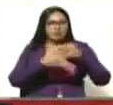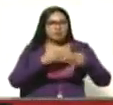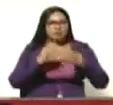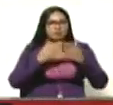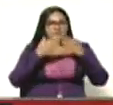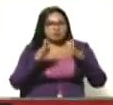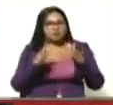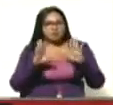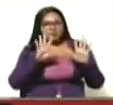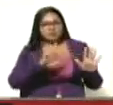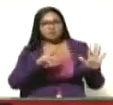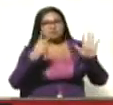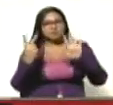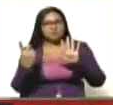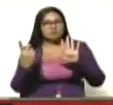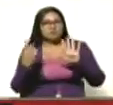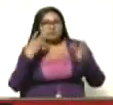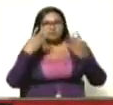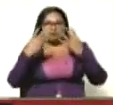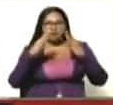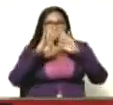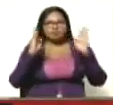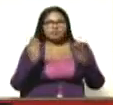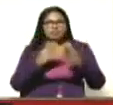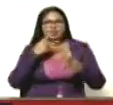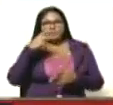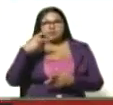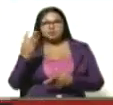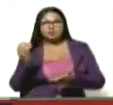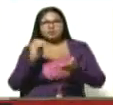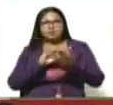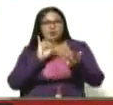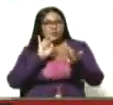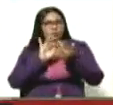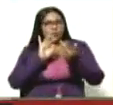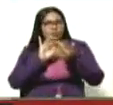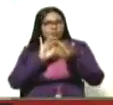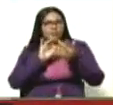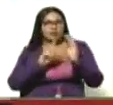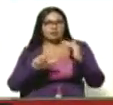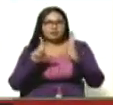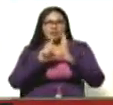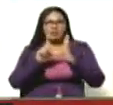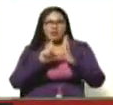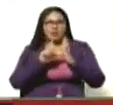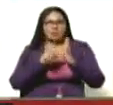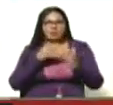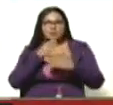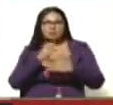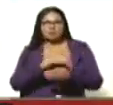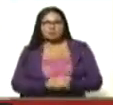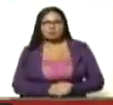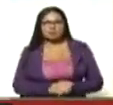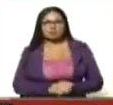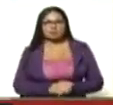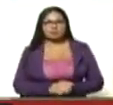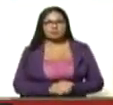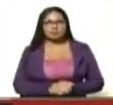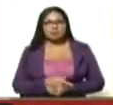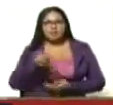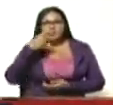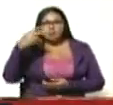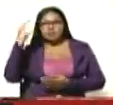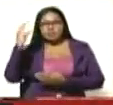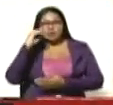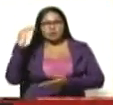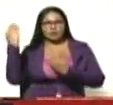este 16º Festival Mundial de la Poesía. Así que vámonos de inmediato nuevamente al Liceo Andrés Bello. Hace su intervención Fernando Rendón, él es poeta